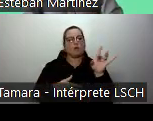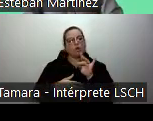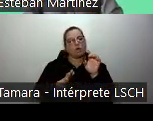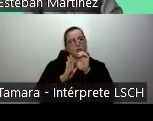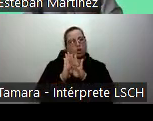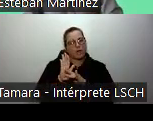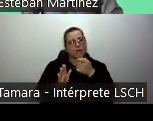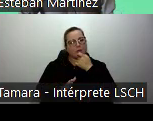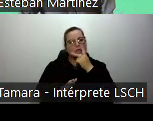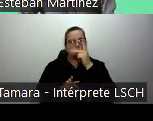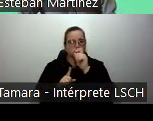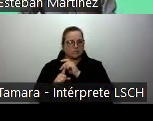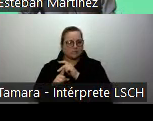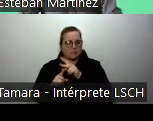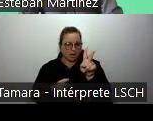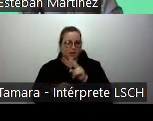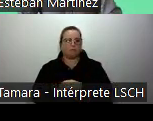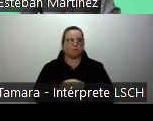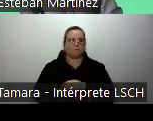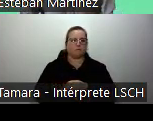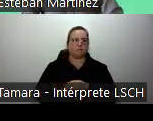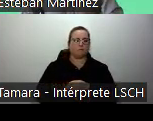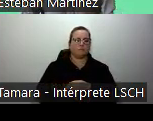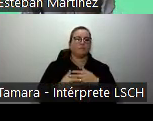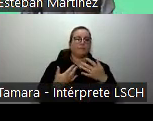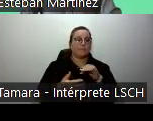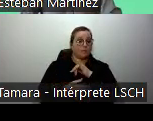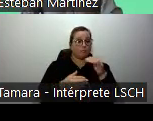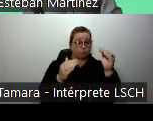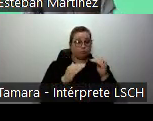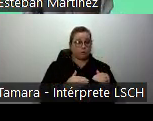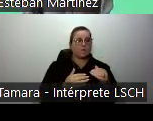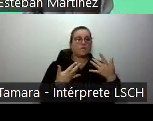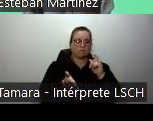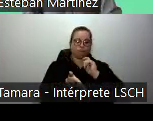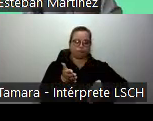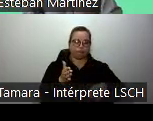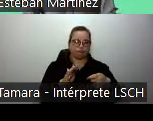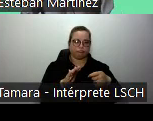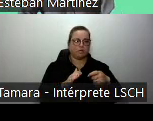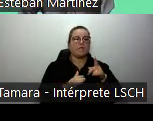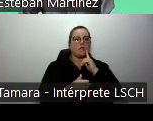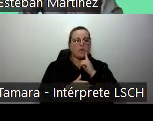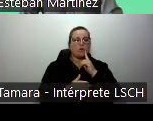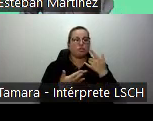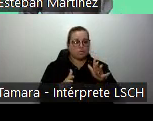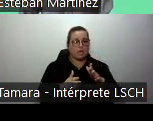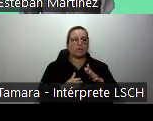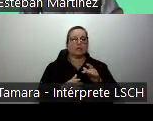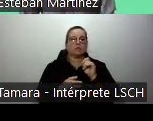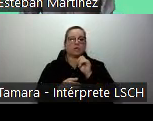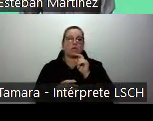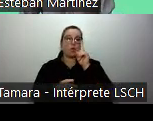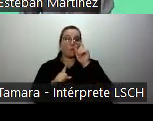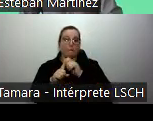inglés en dos semanas En las siguientes dos semanas voy a inscribirme voy a tener este curso de inglés inscrito Entonces en un mes